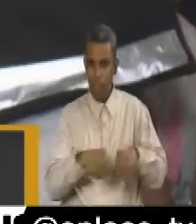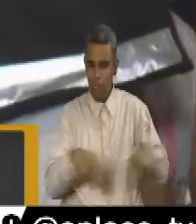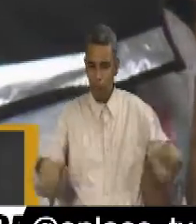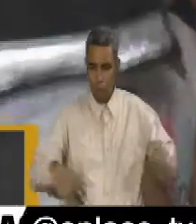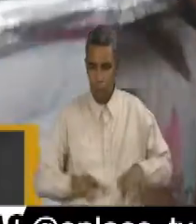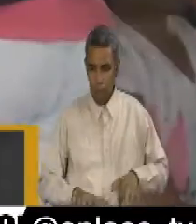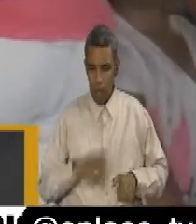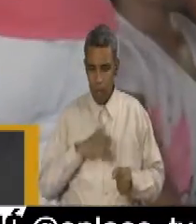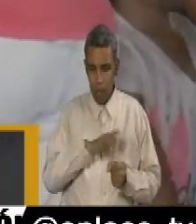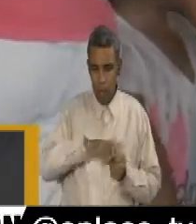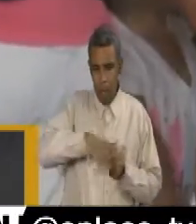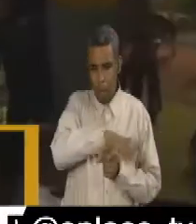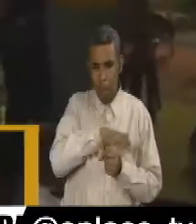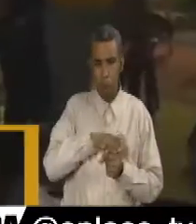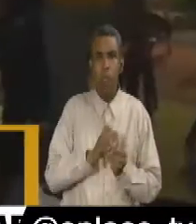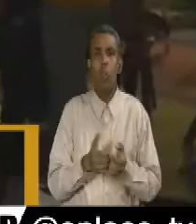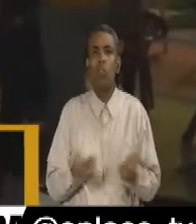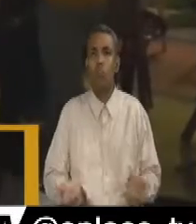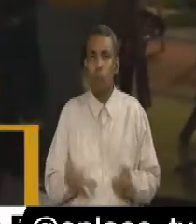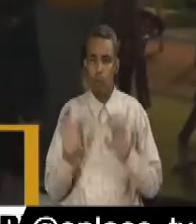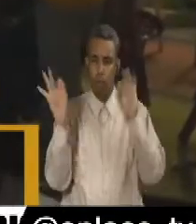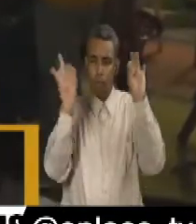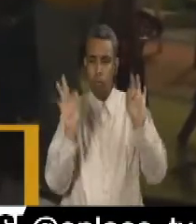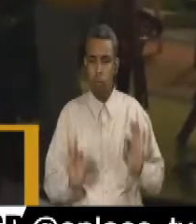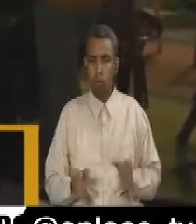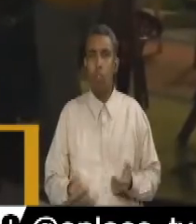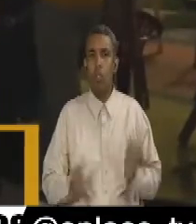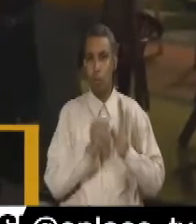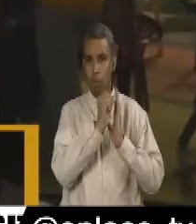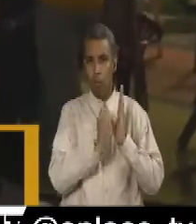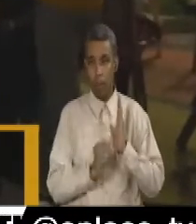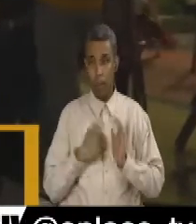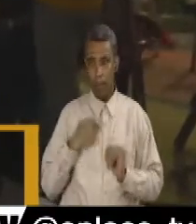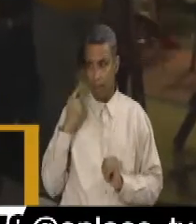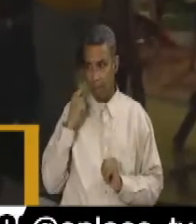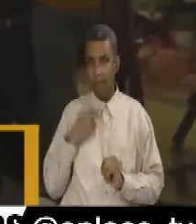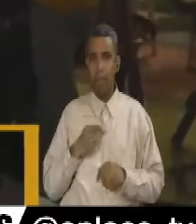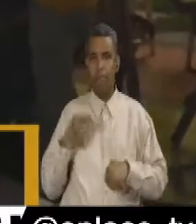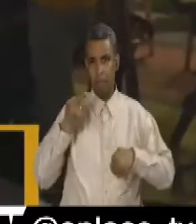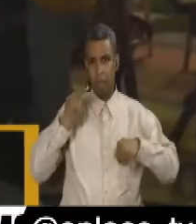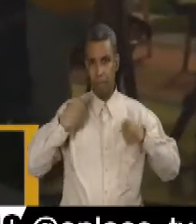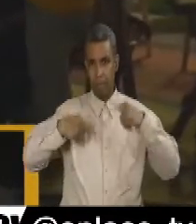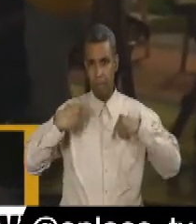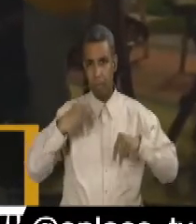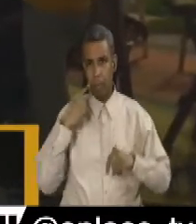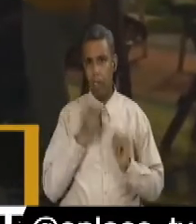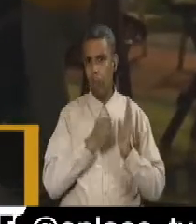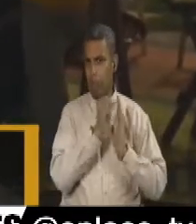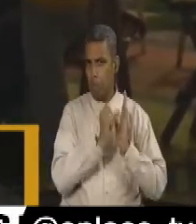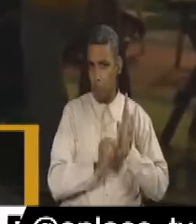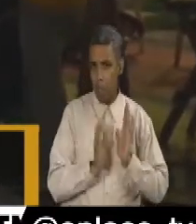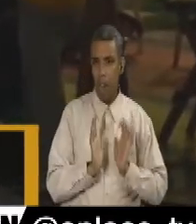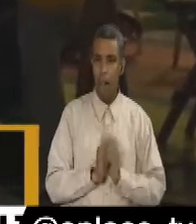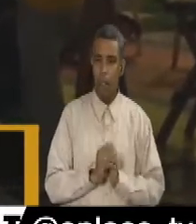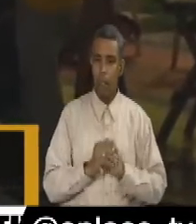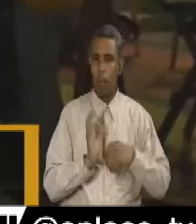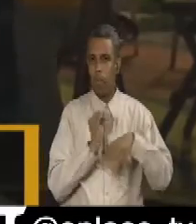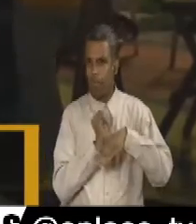de la misma. La Secretaría cuenta con un programa de educación ambiental que ha ido abarcando diferentes